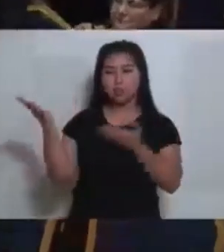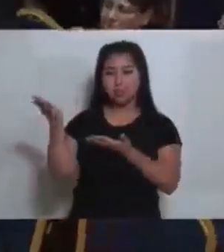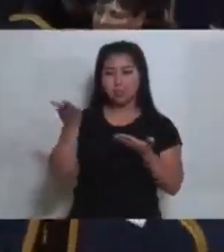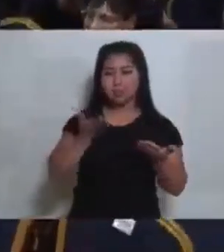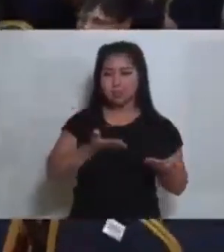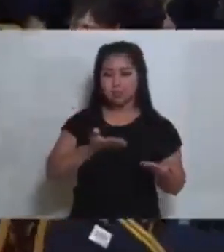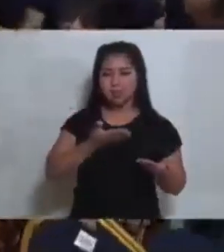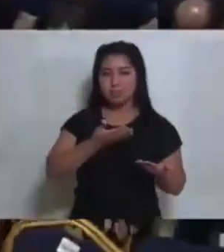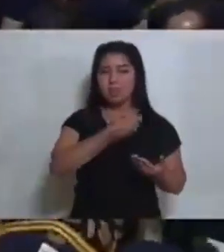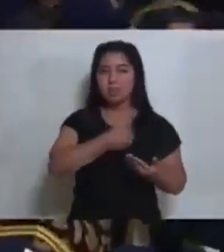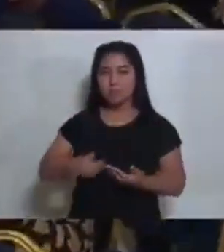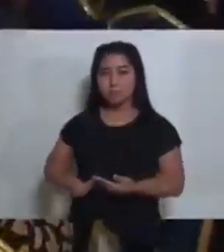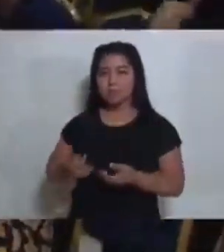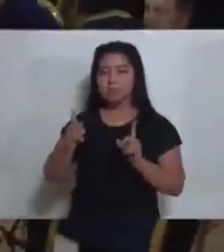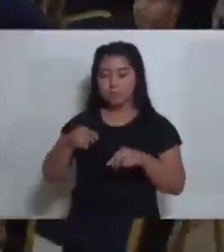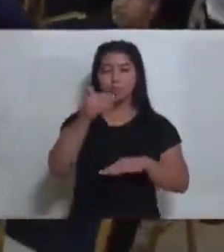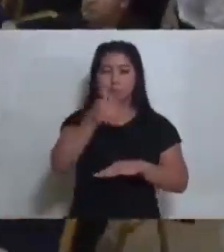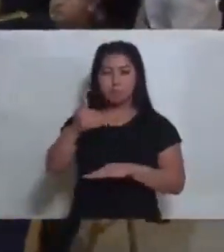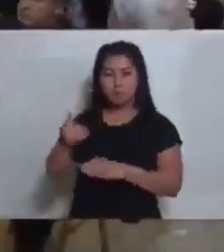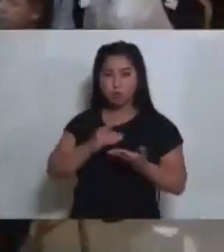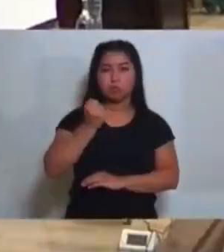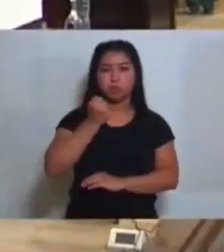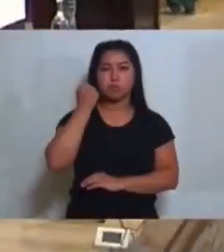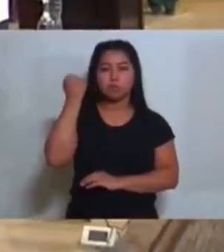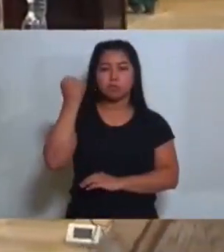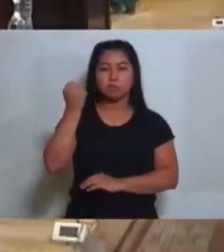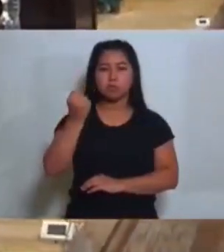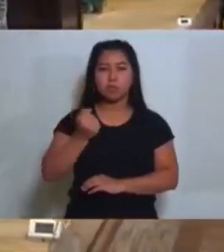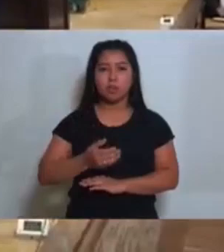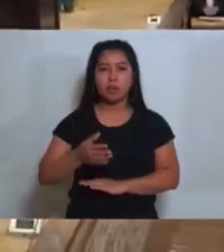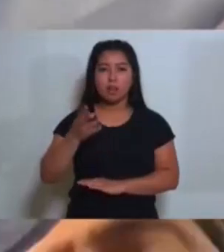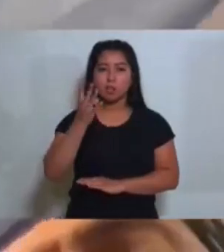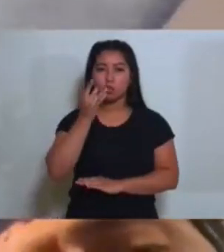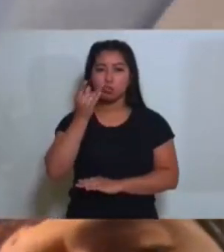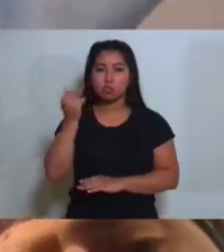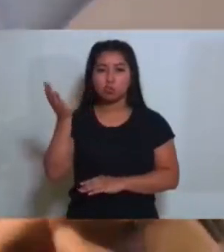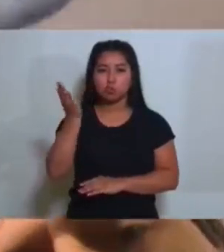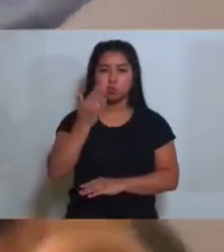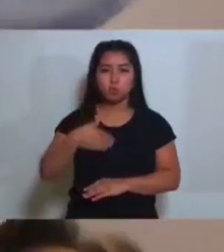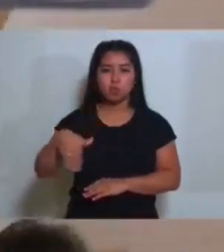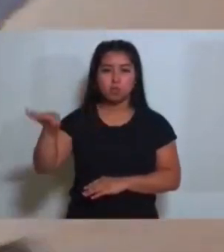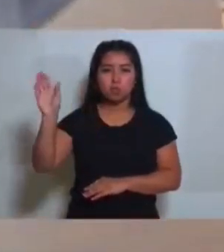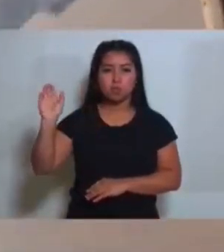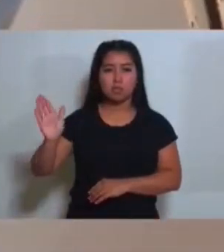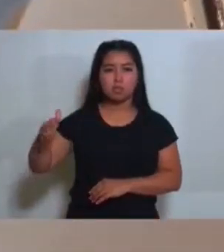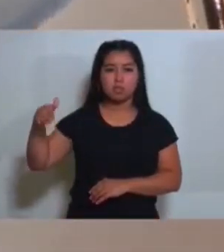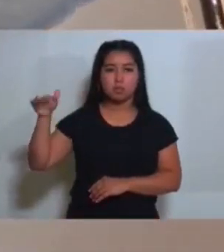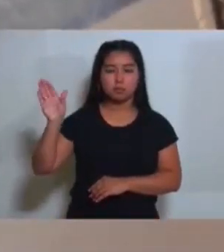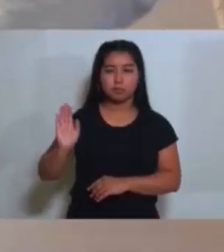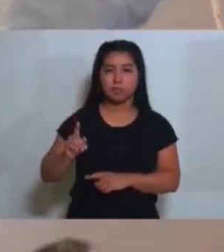presentaremos medidas que ayuden a planificar las inversiones públicas y privadas para que el crecimiento